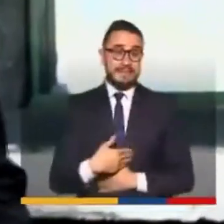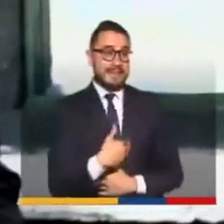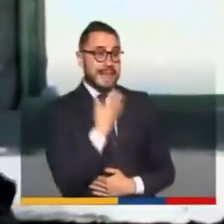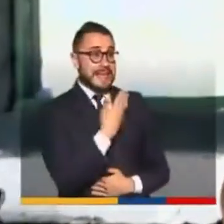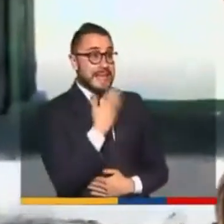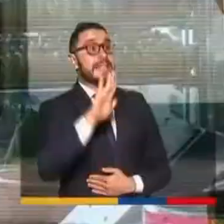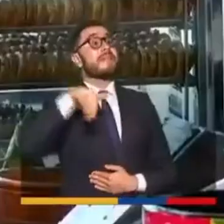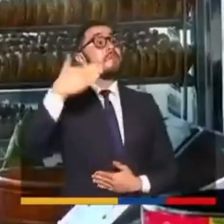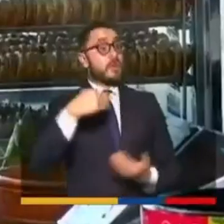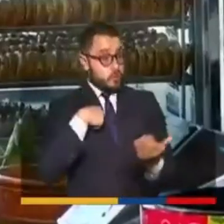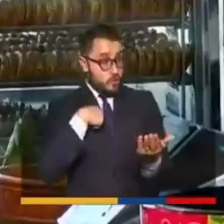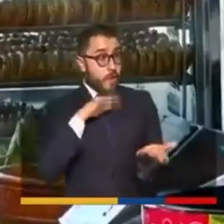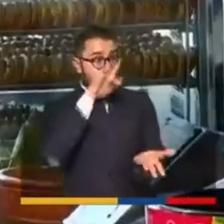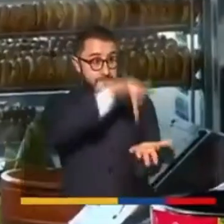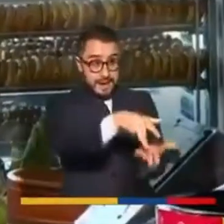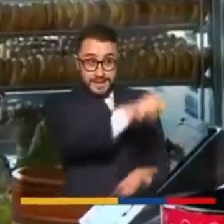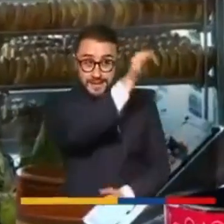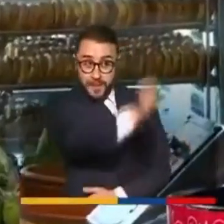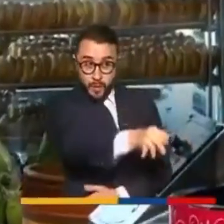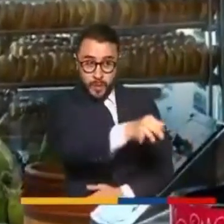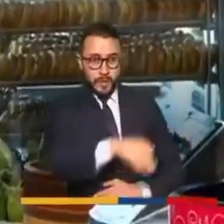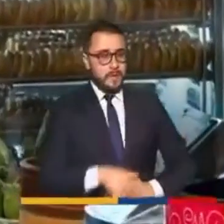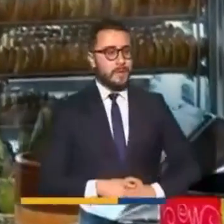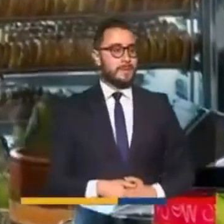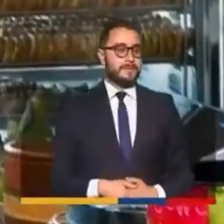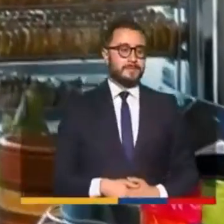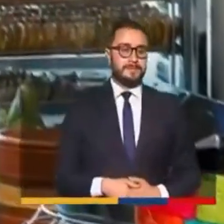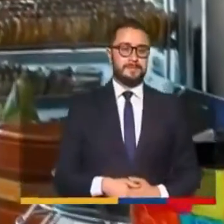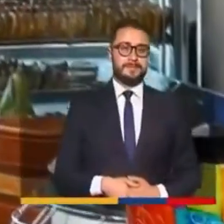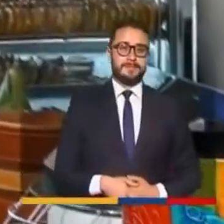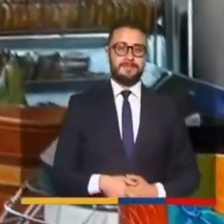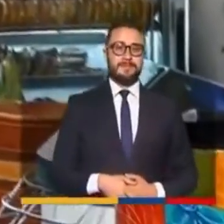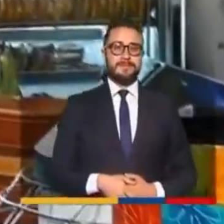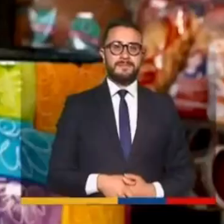Sí, señor. Con toda seguridad.